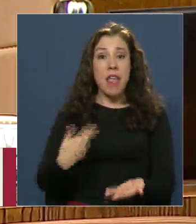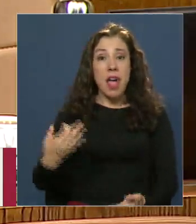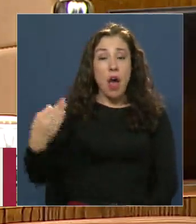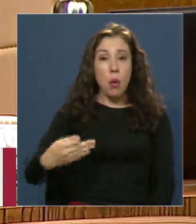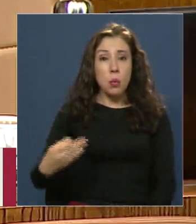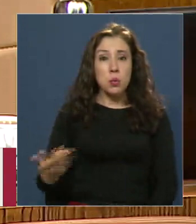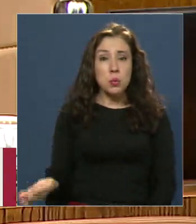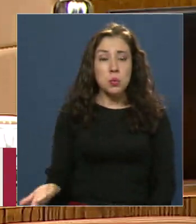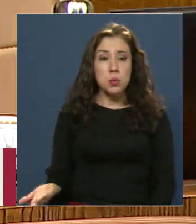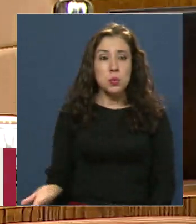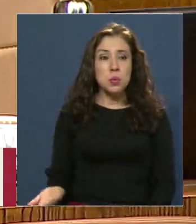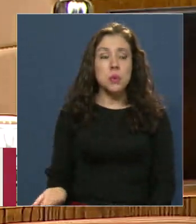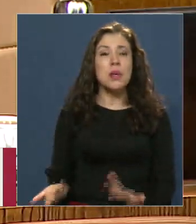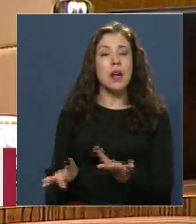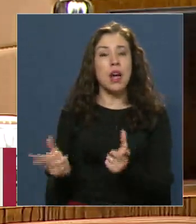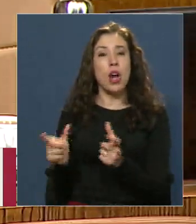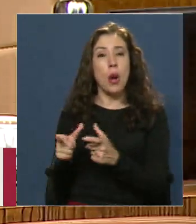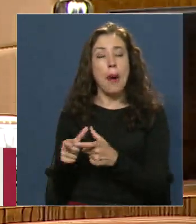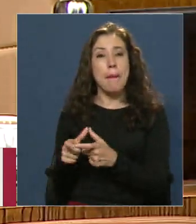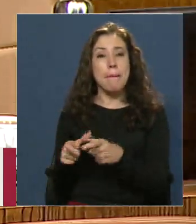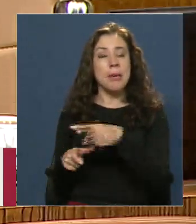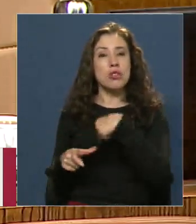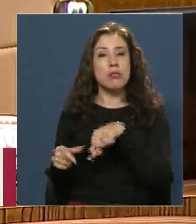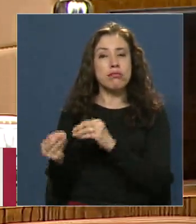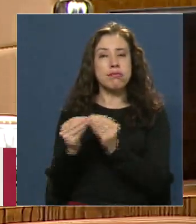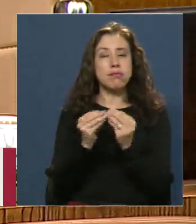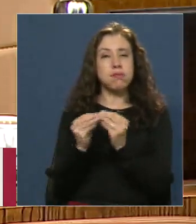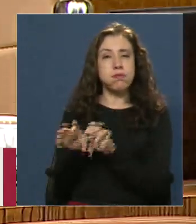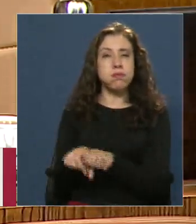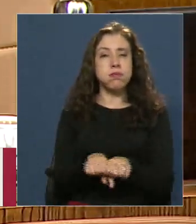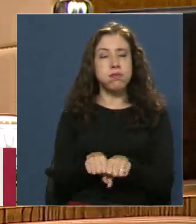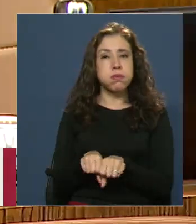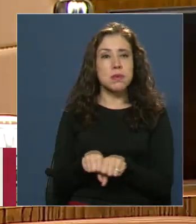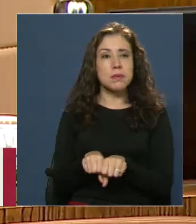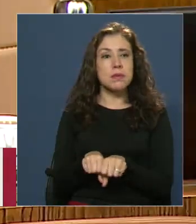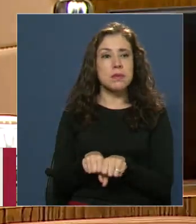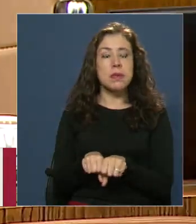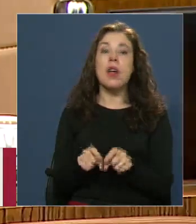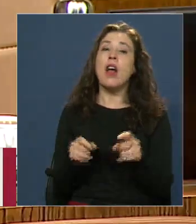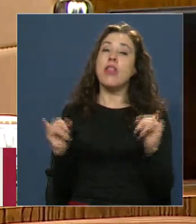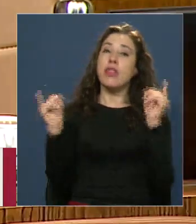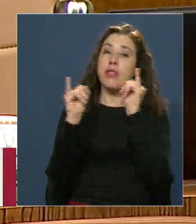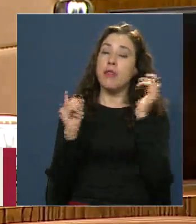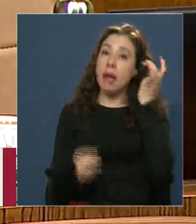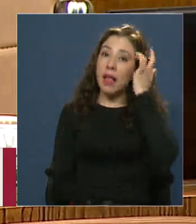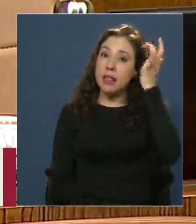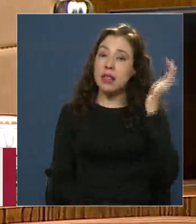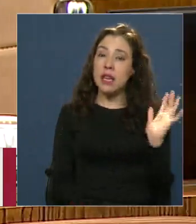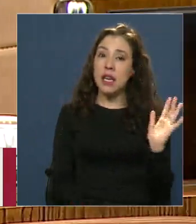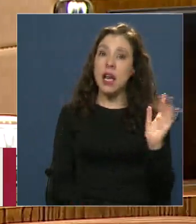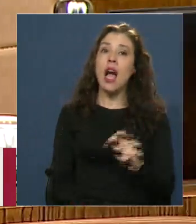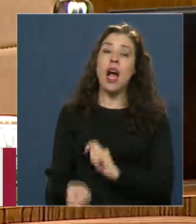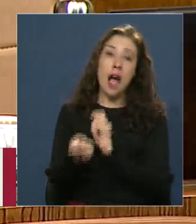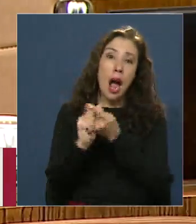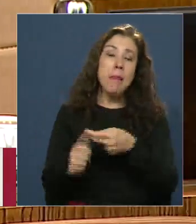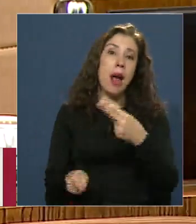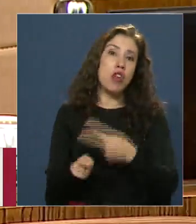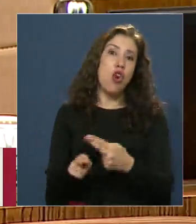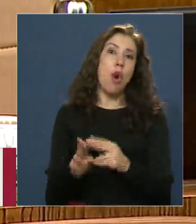que una comisión hubiera resuelto, a mi modo, inteligentemente, cambiarle el